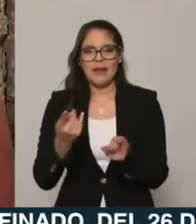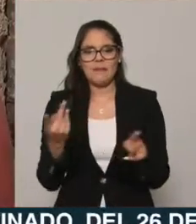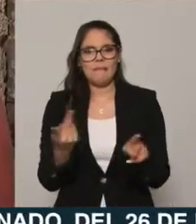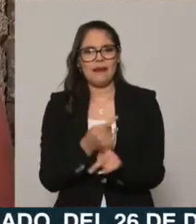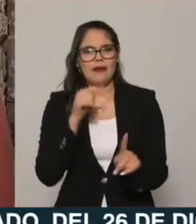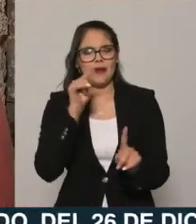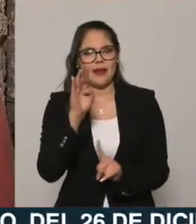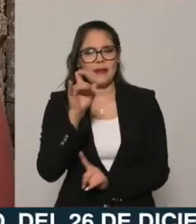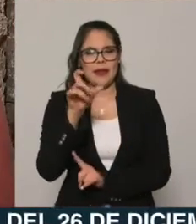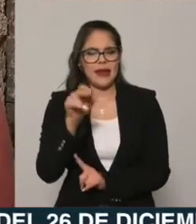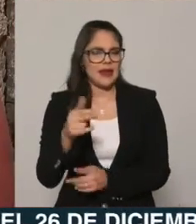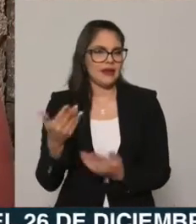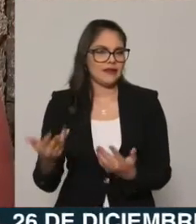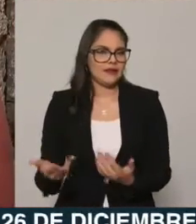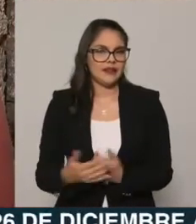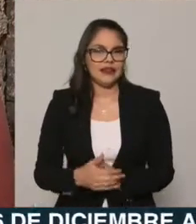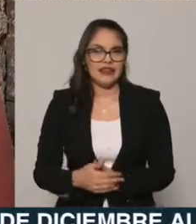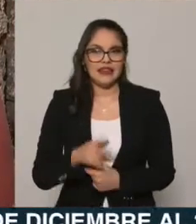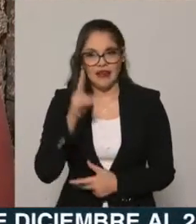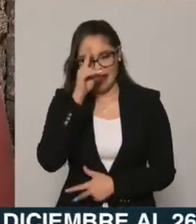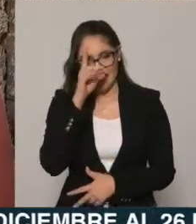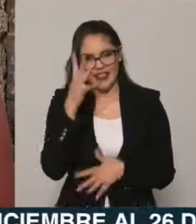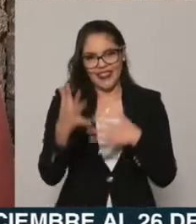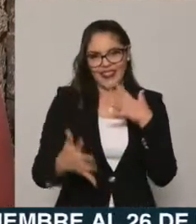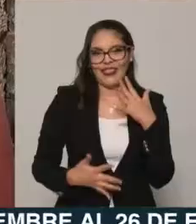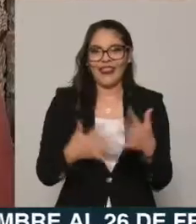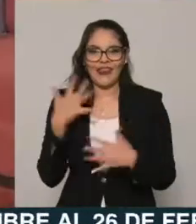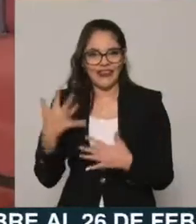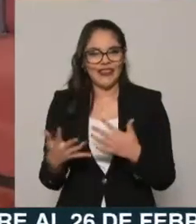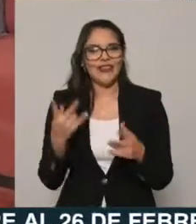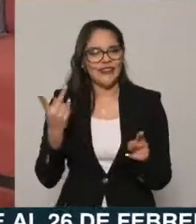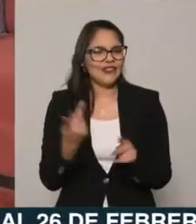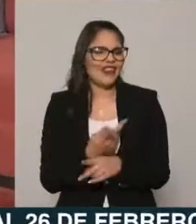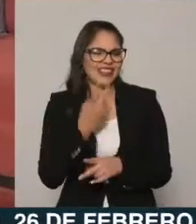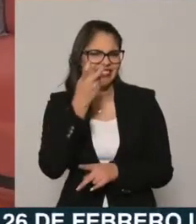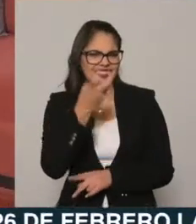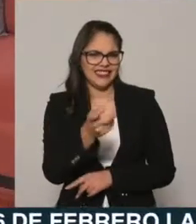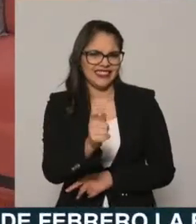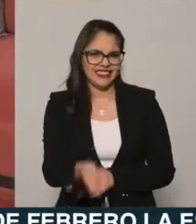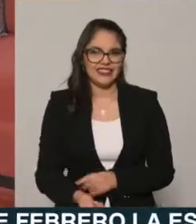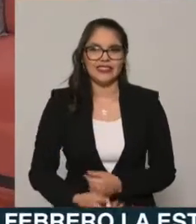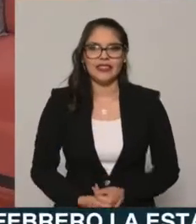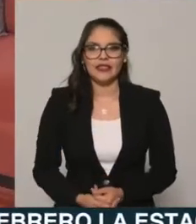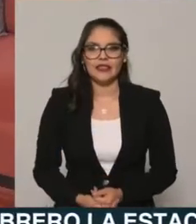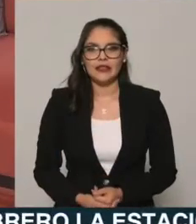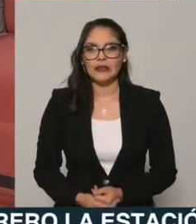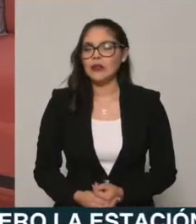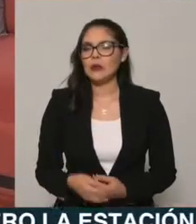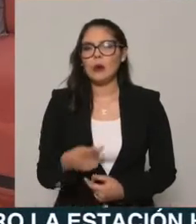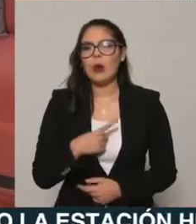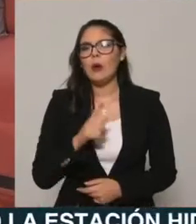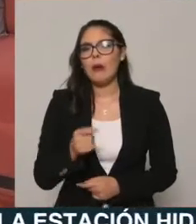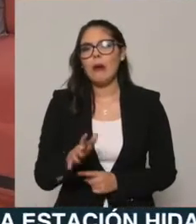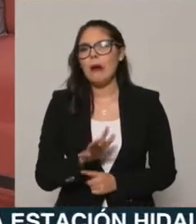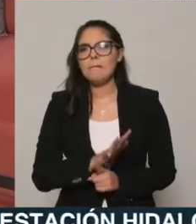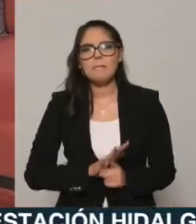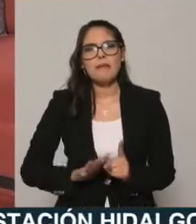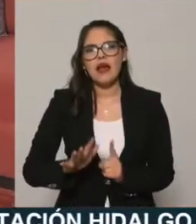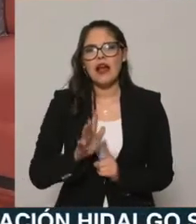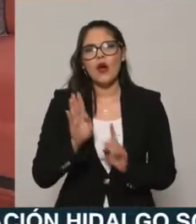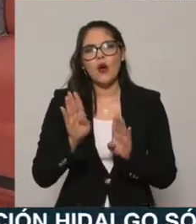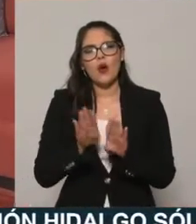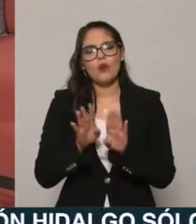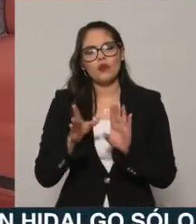Belén? Pues un desastre. Ok, ¿de qué se trata? Bueno, pues básicamente la historia